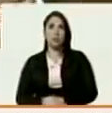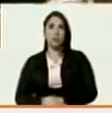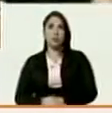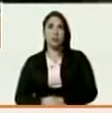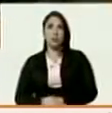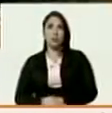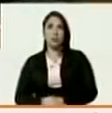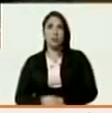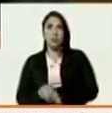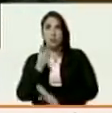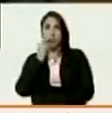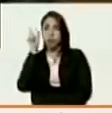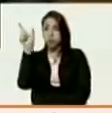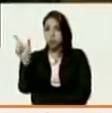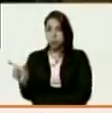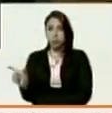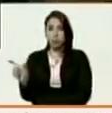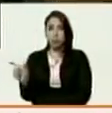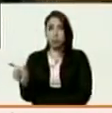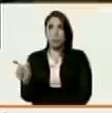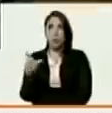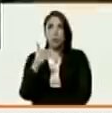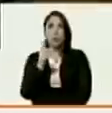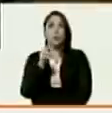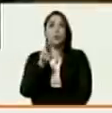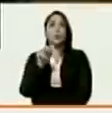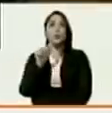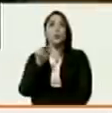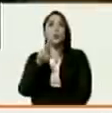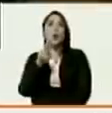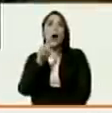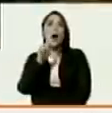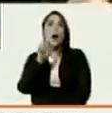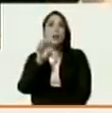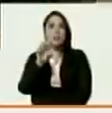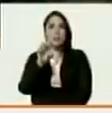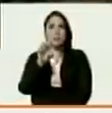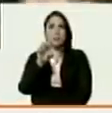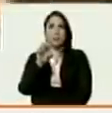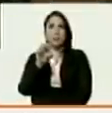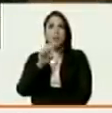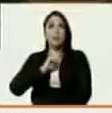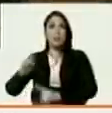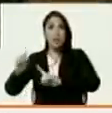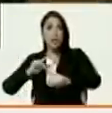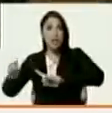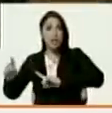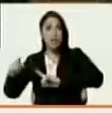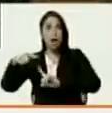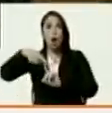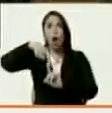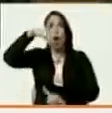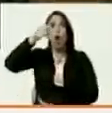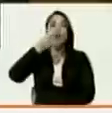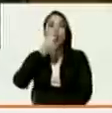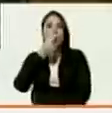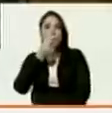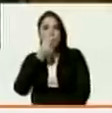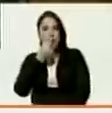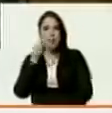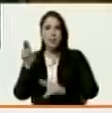El señor Duarte es un dirigente de Copey, del